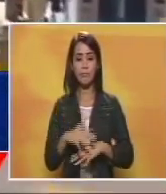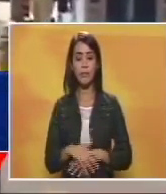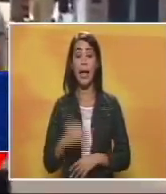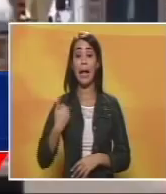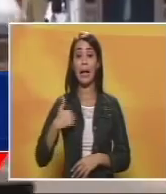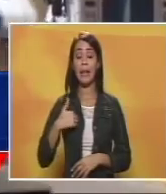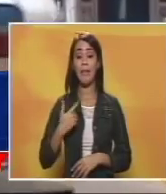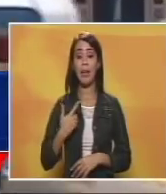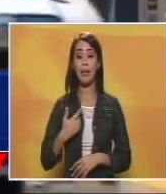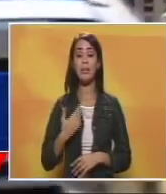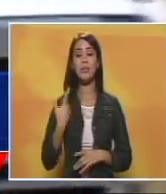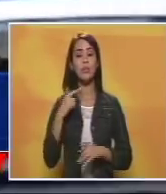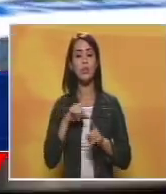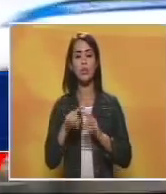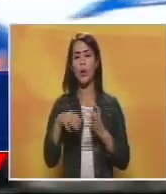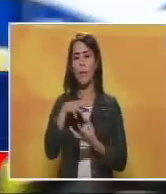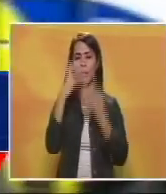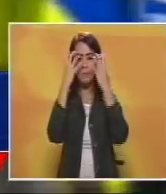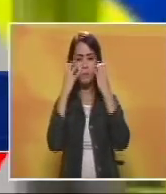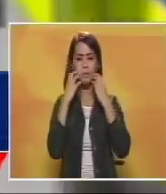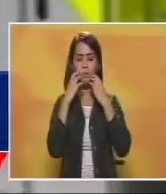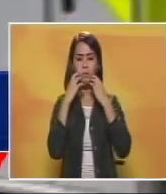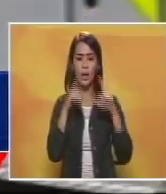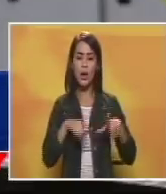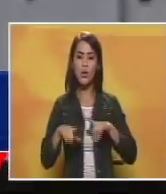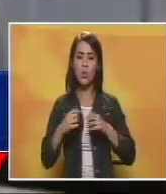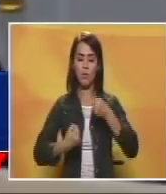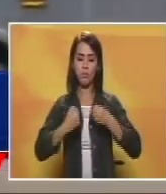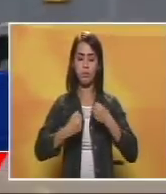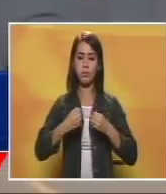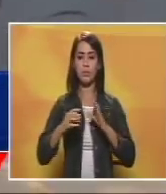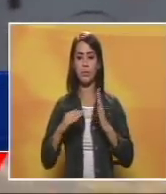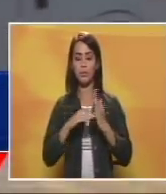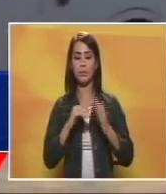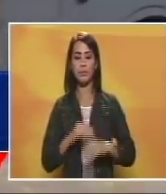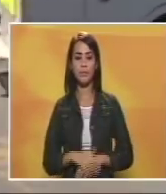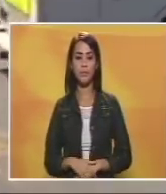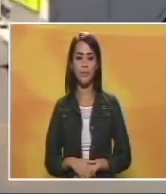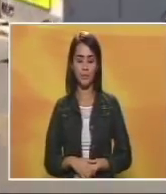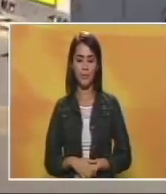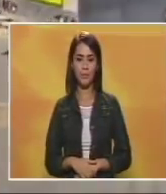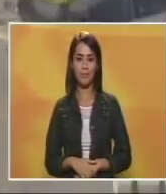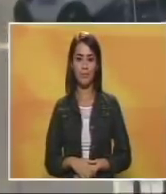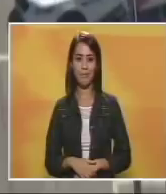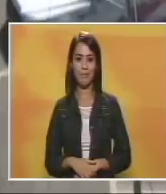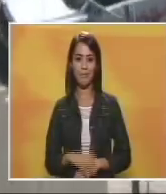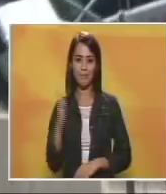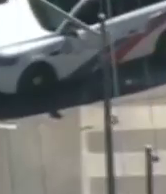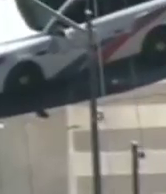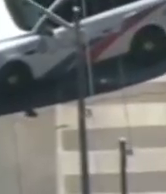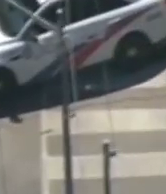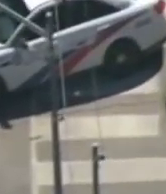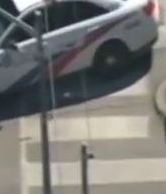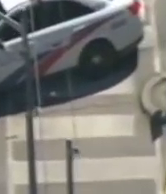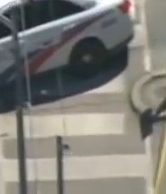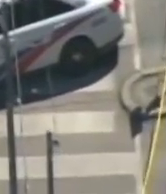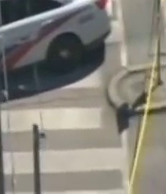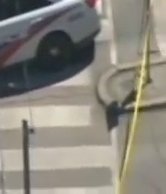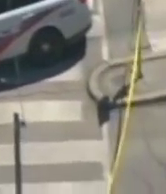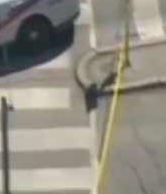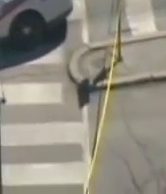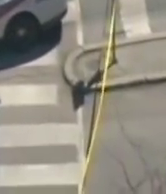Canadá descarta motivos terroristas en atropello de Toronto. Los detalles en tan solo minutos. Ya volvemos, no se aparten.